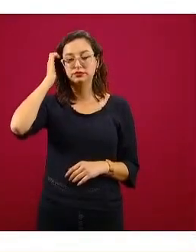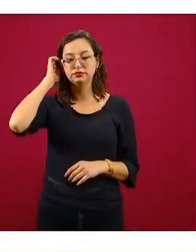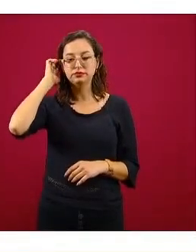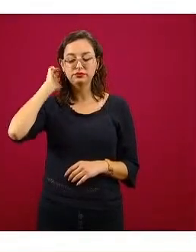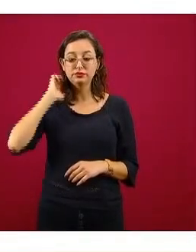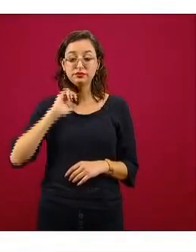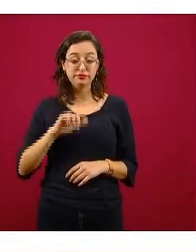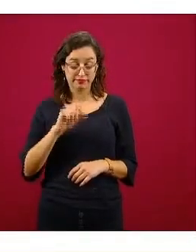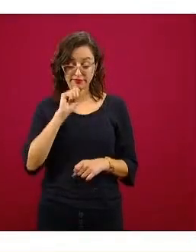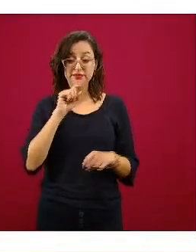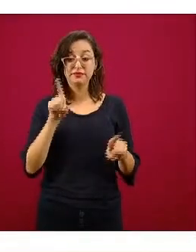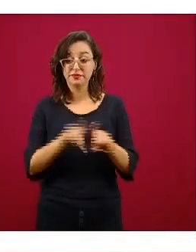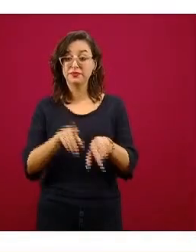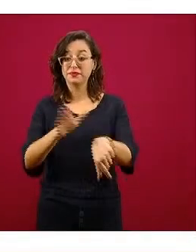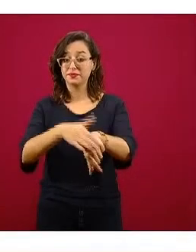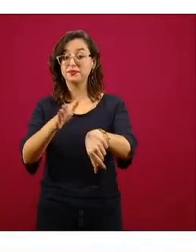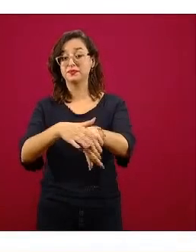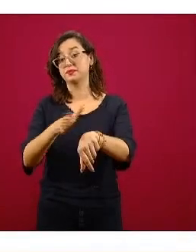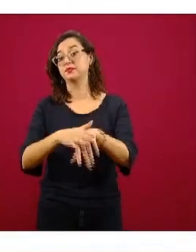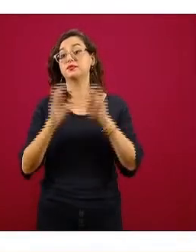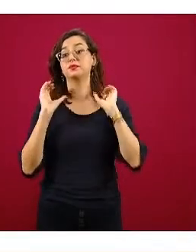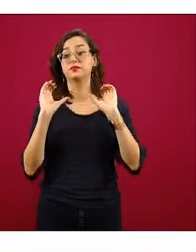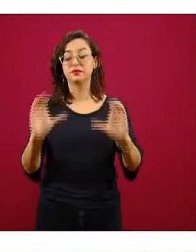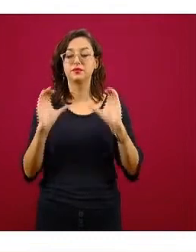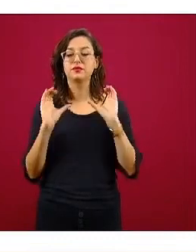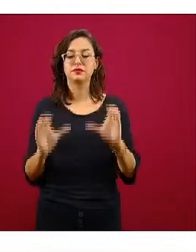Otro mensaje de alerta para Yucatán.